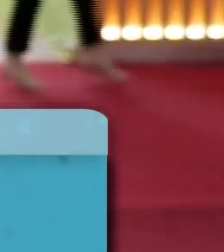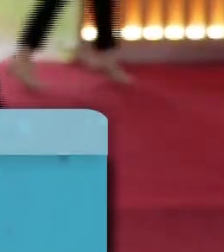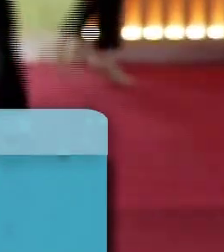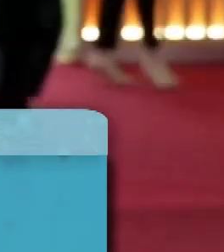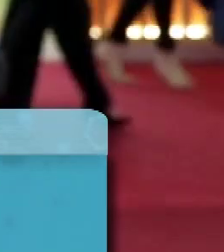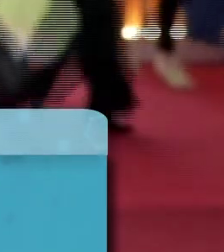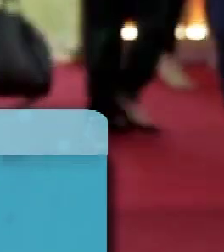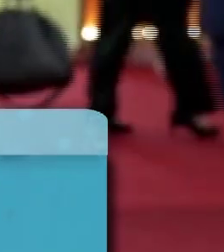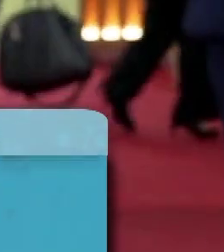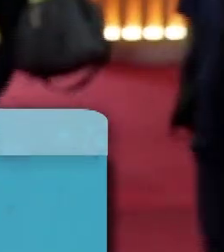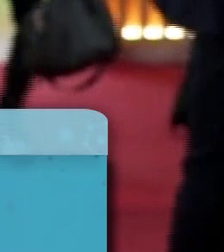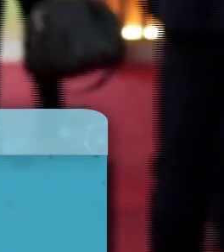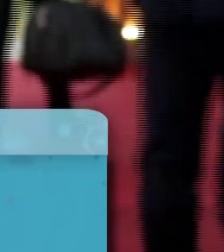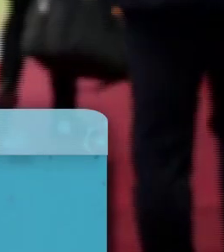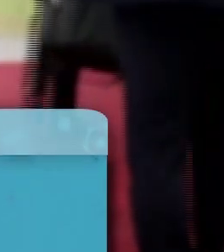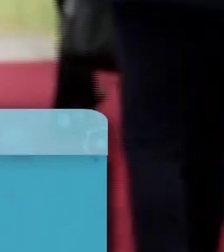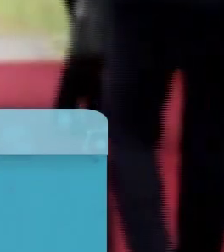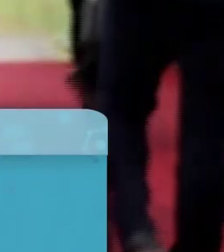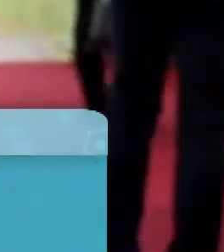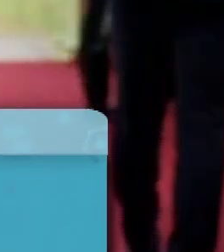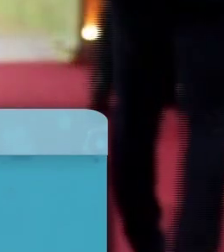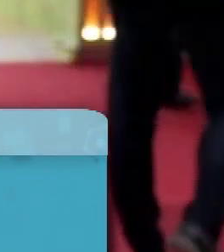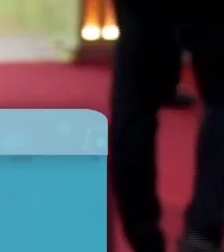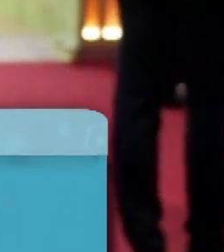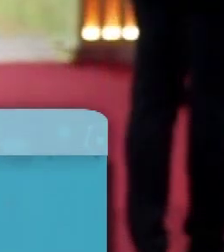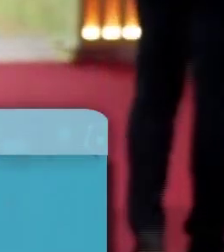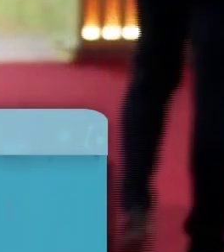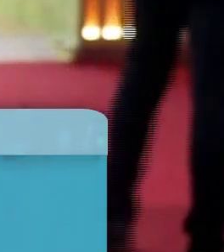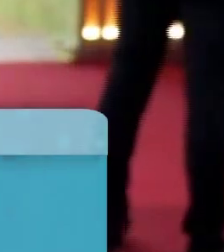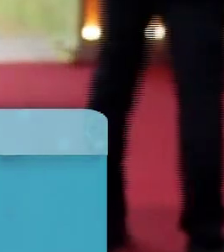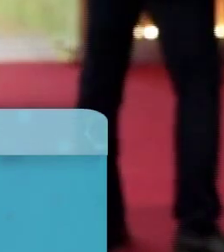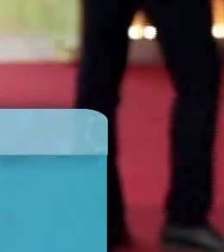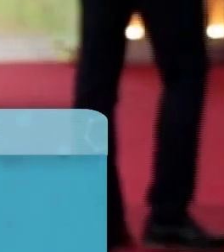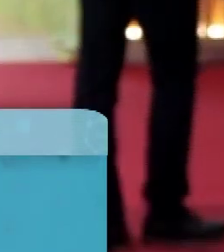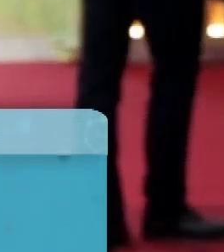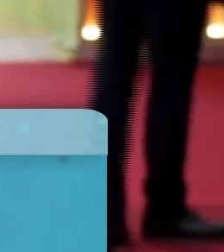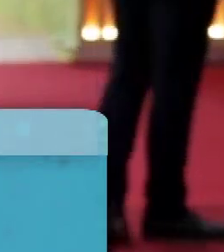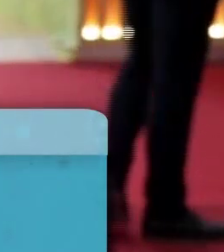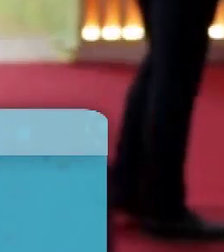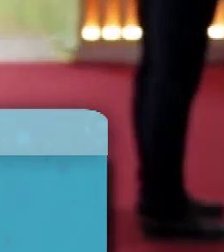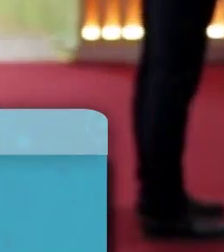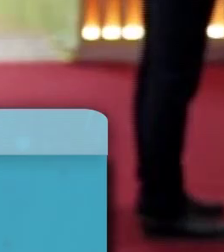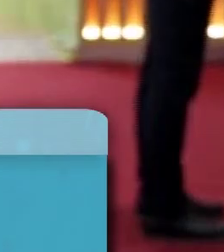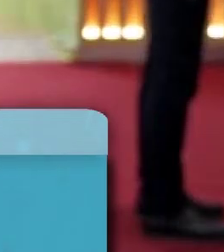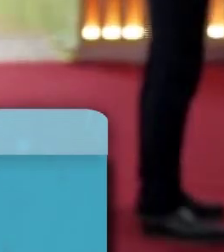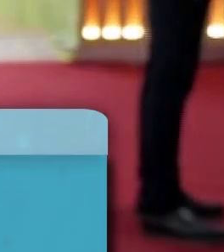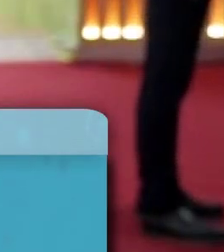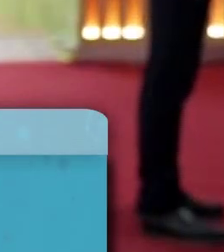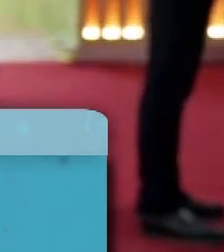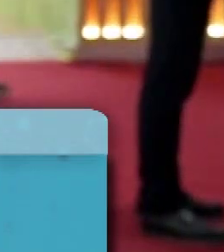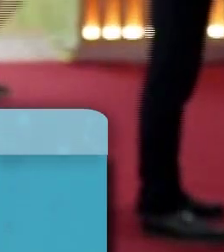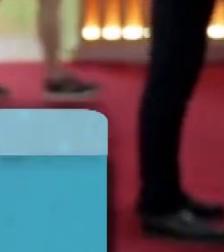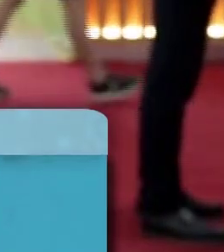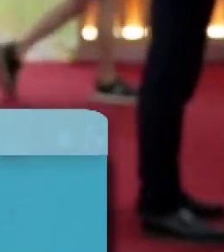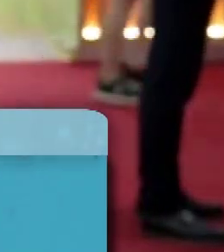de venta de e-commerce, donde hay presencia de carne argentina, y colaboramos con influencers, con cocineros muy conocidos